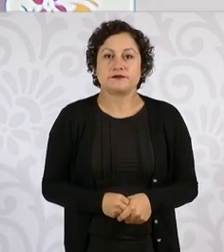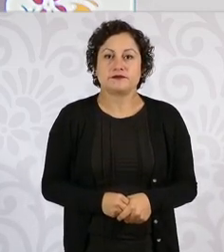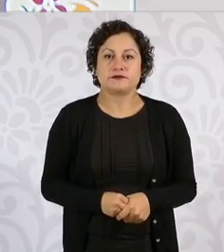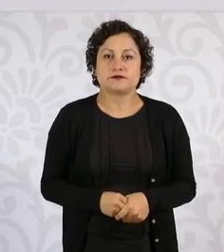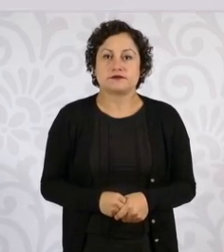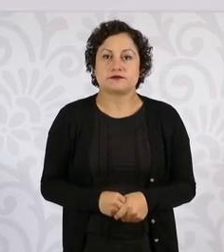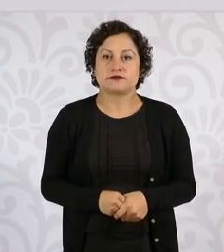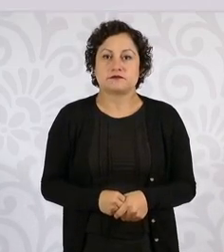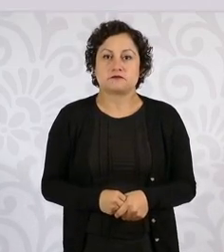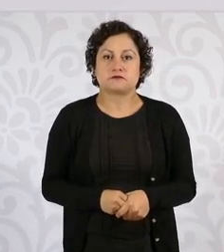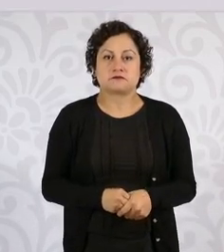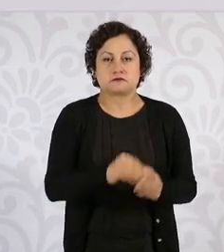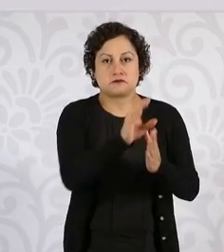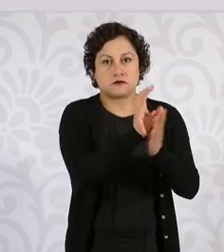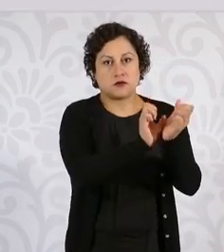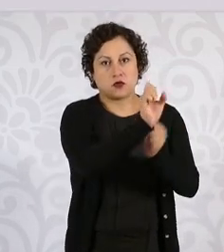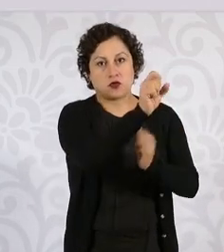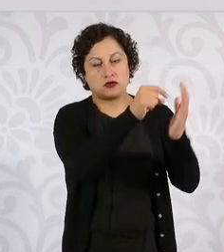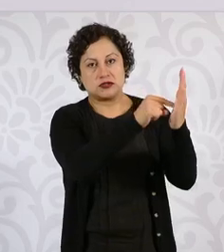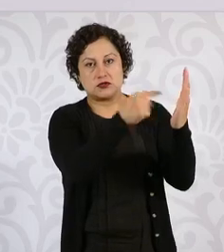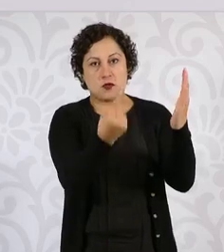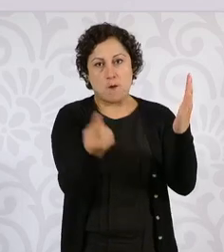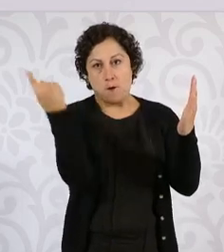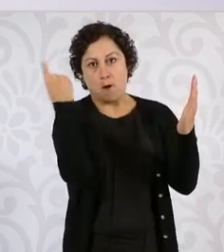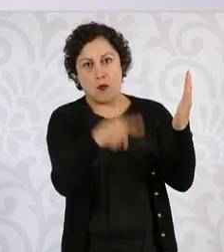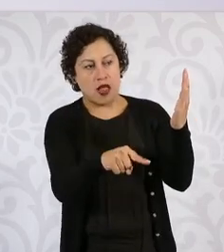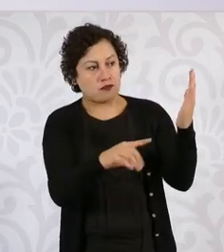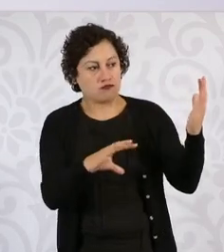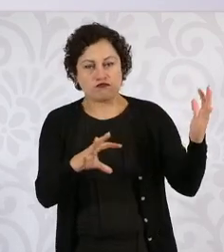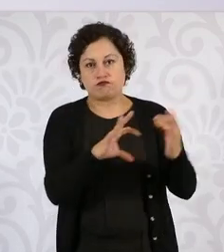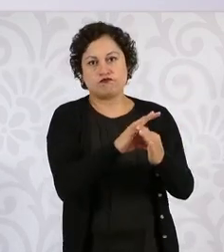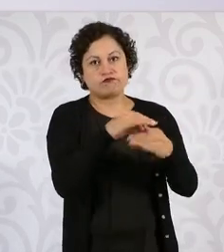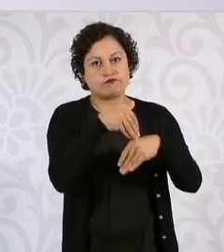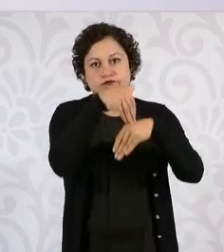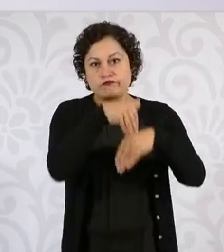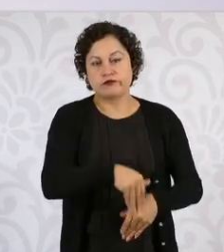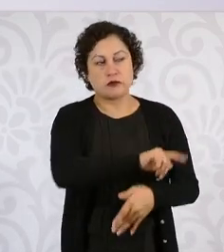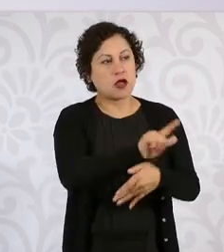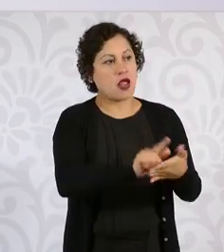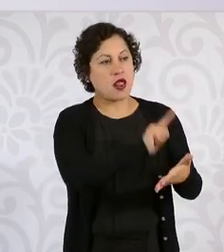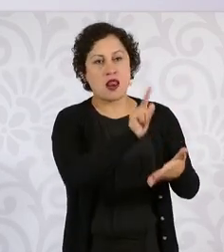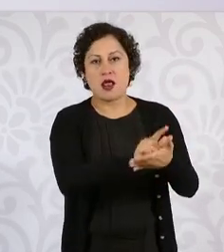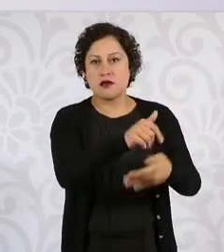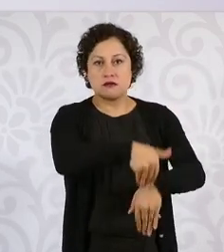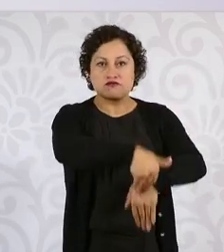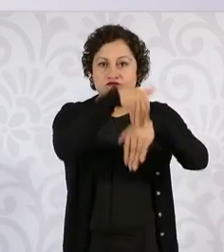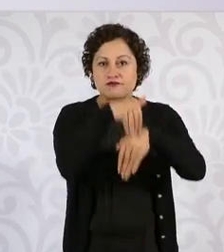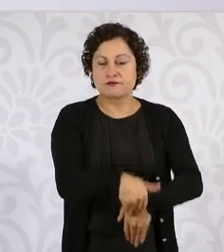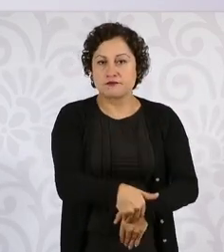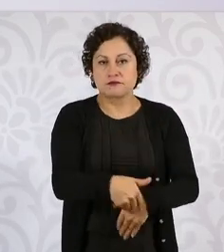Se cumple con lo que dice la Constitución. Se cumplen con las leyes.